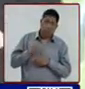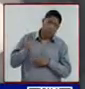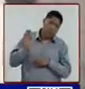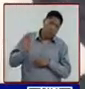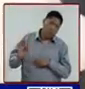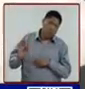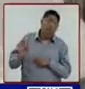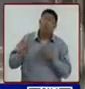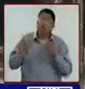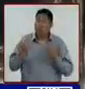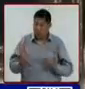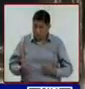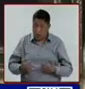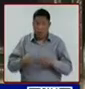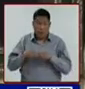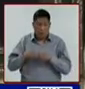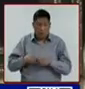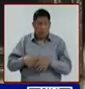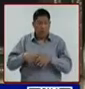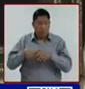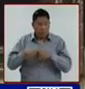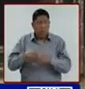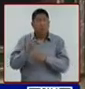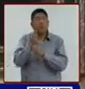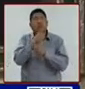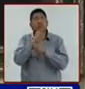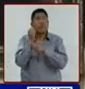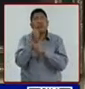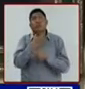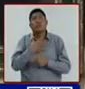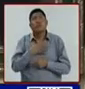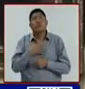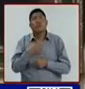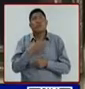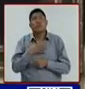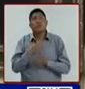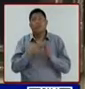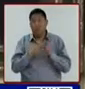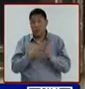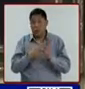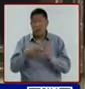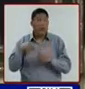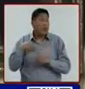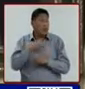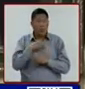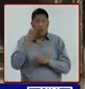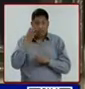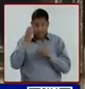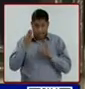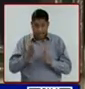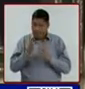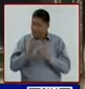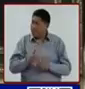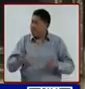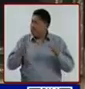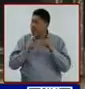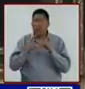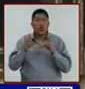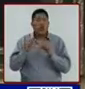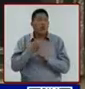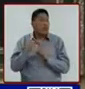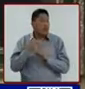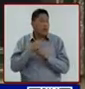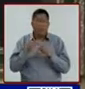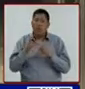supuesto. Ahora vamos a hacer una marcha pacífica con banderas blancas para demostrar que habemos cocaleros dignos, que no buscamos la violencia